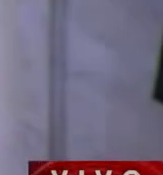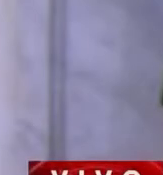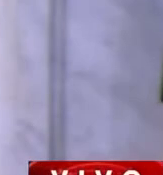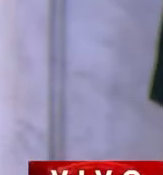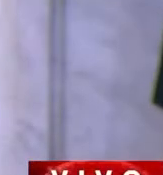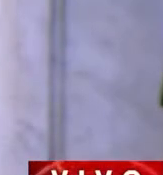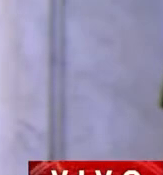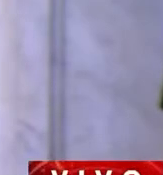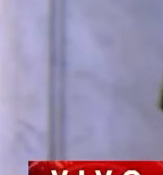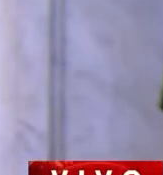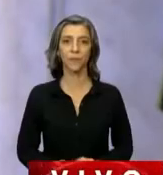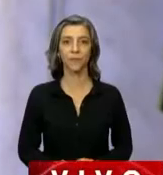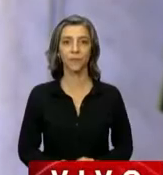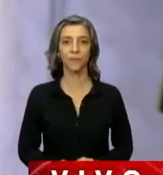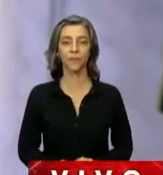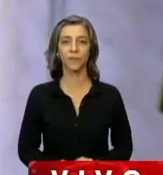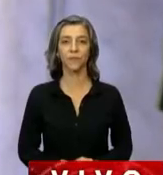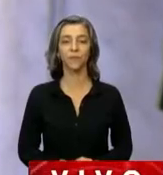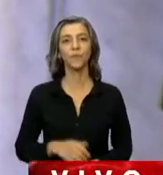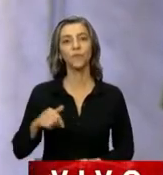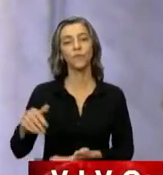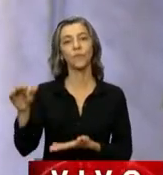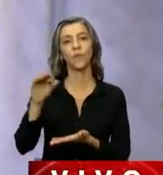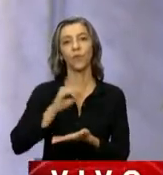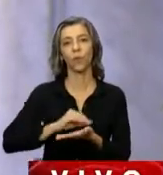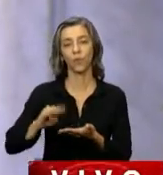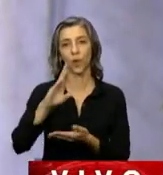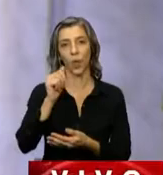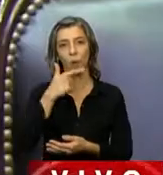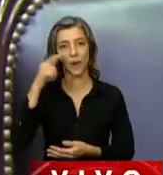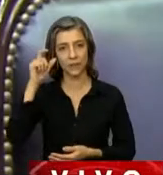Tiene la palabra ahora el diputado Miguel Ángel Basse.